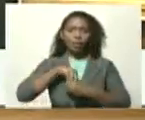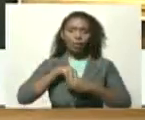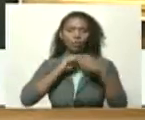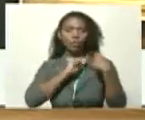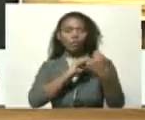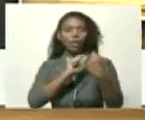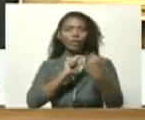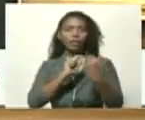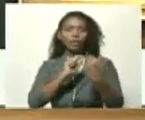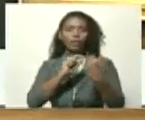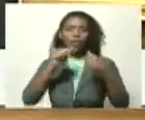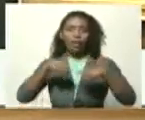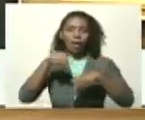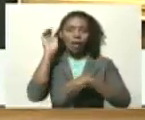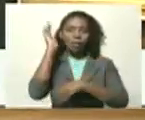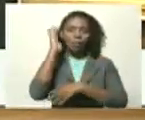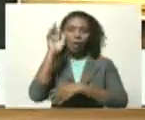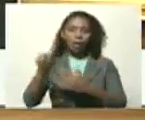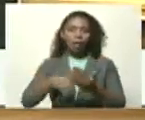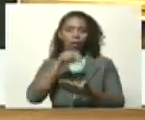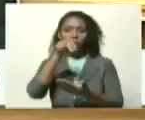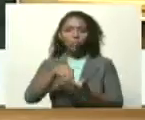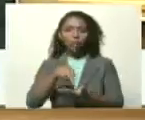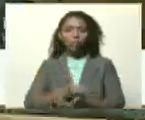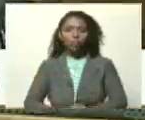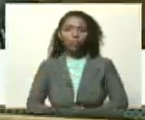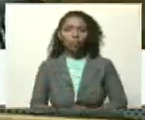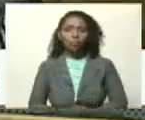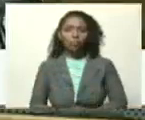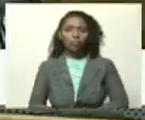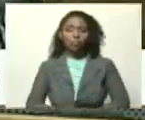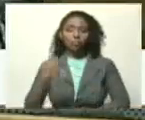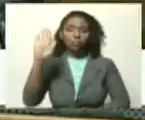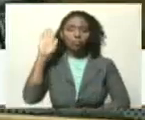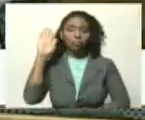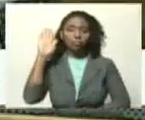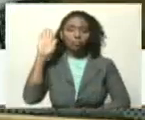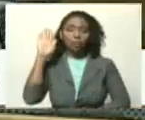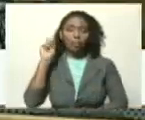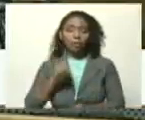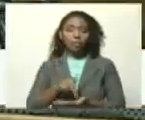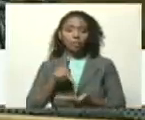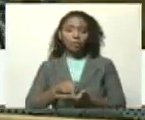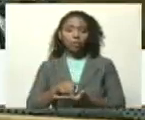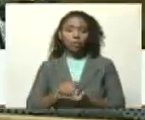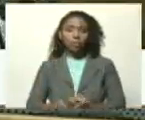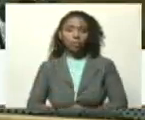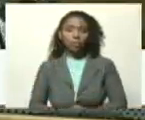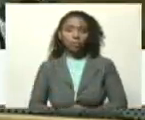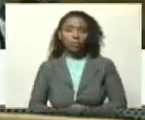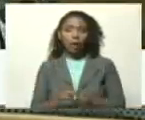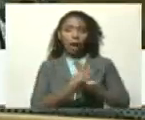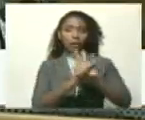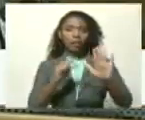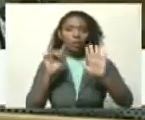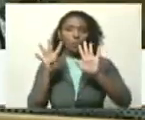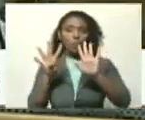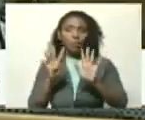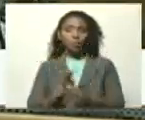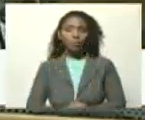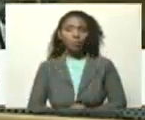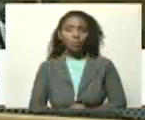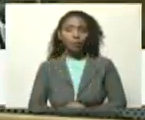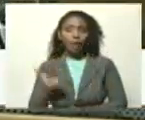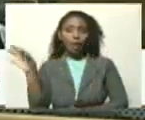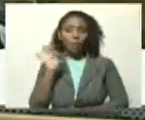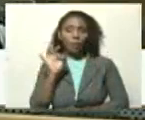de Debates de la Asamblea Nacional. Juramentación y participación. Artículo 9.